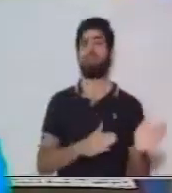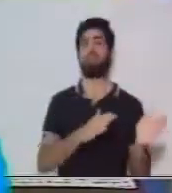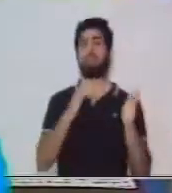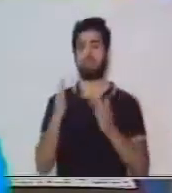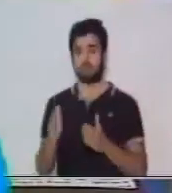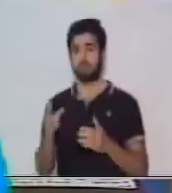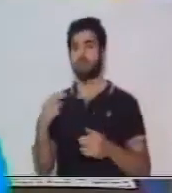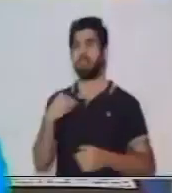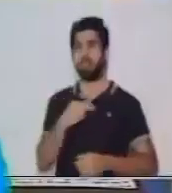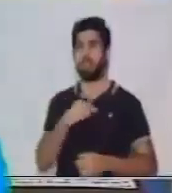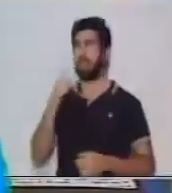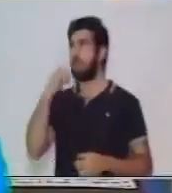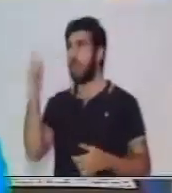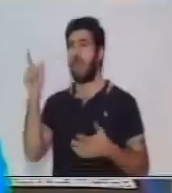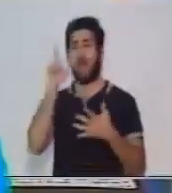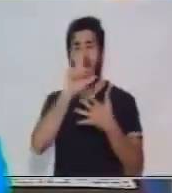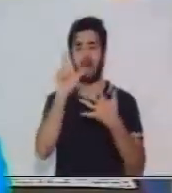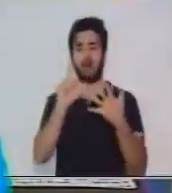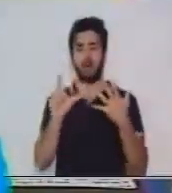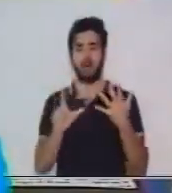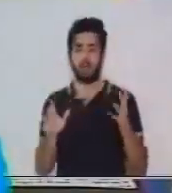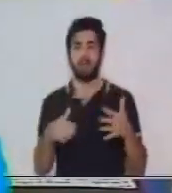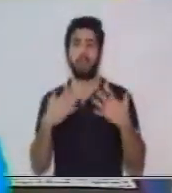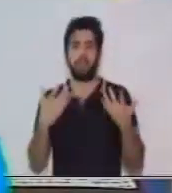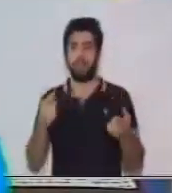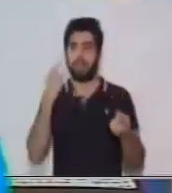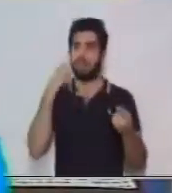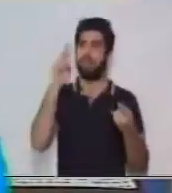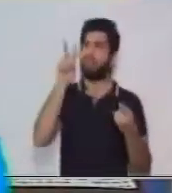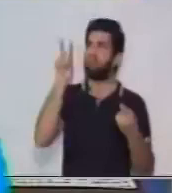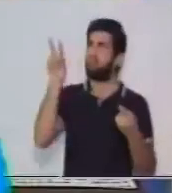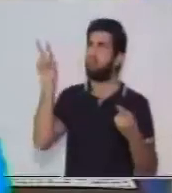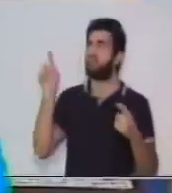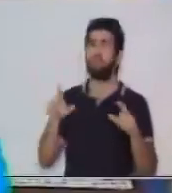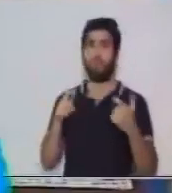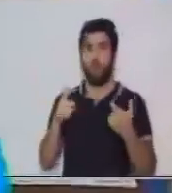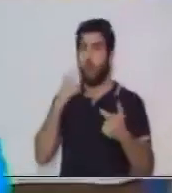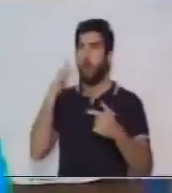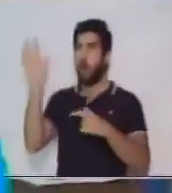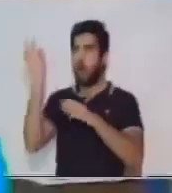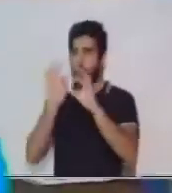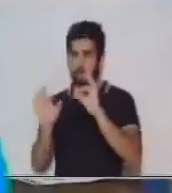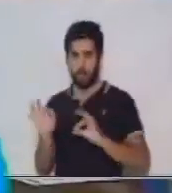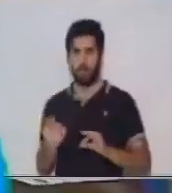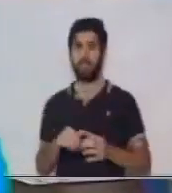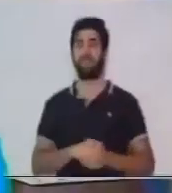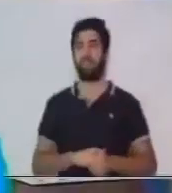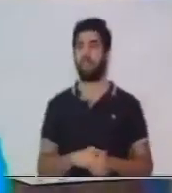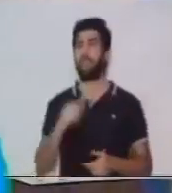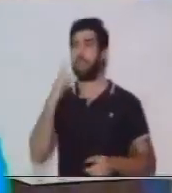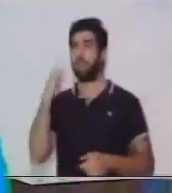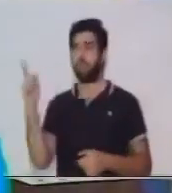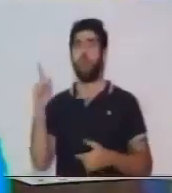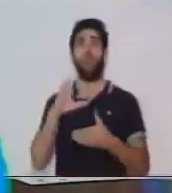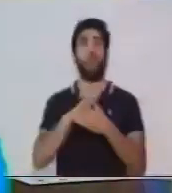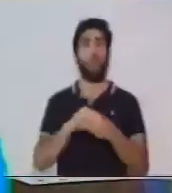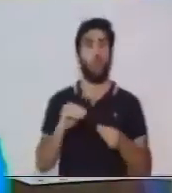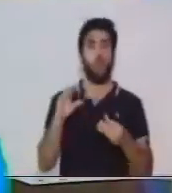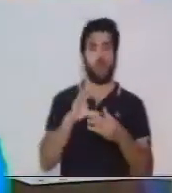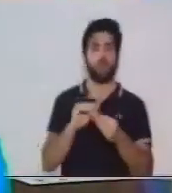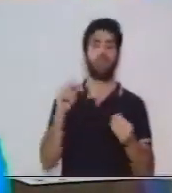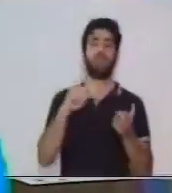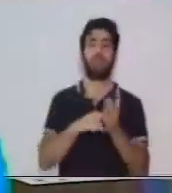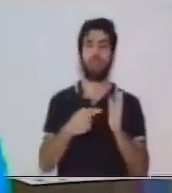teníamos características y que vamos a irlas viendo en este momento. En el caso del cuento sabemos que es una narración breve.